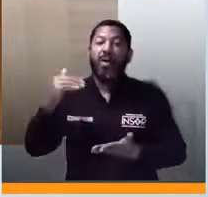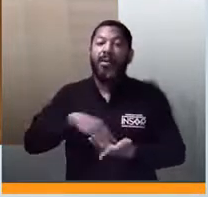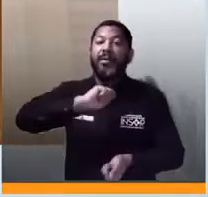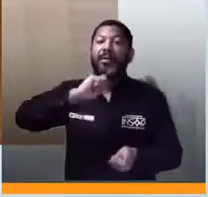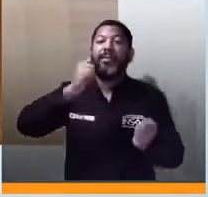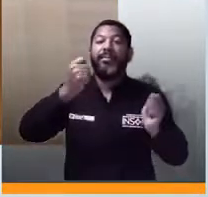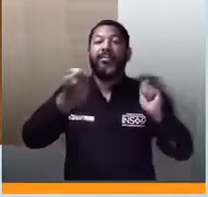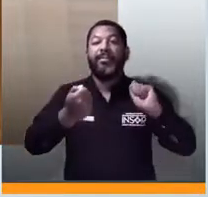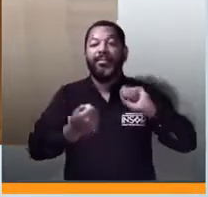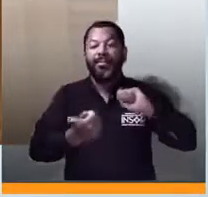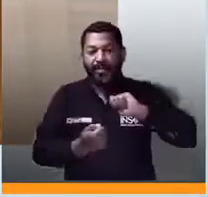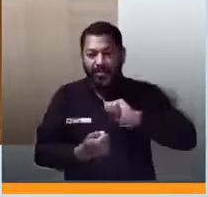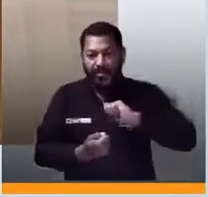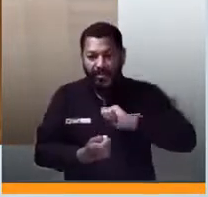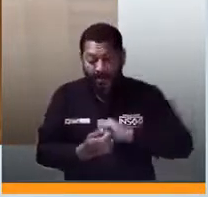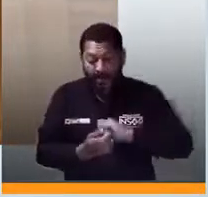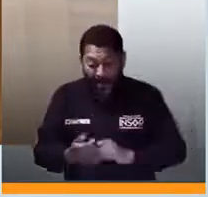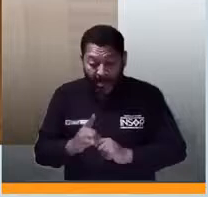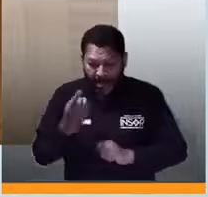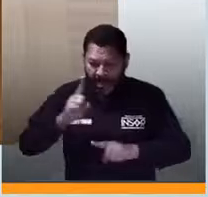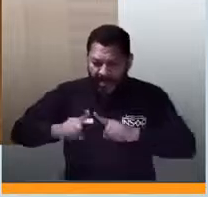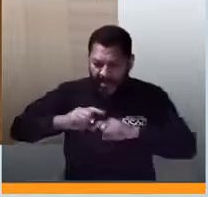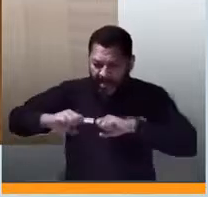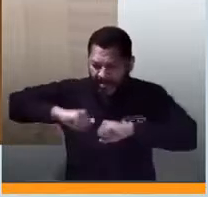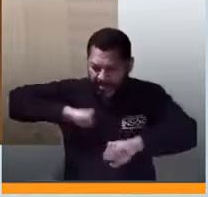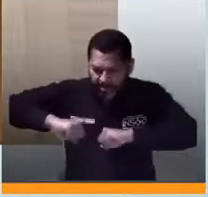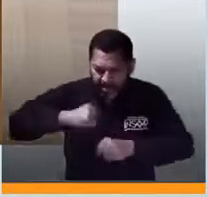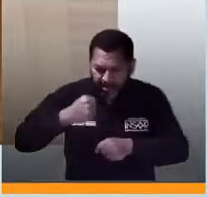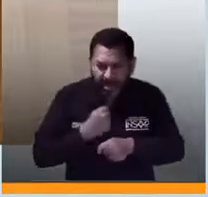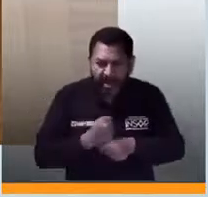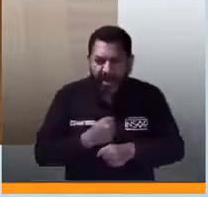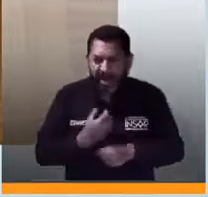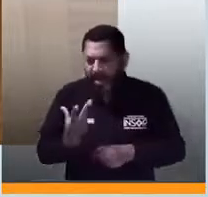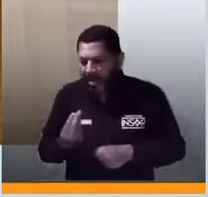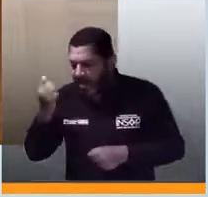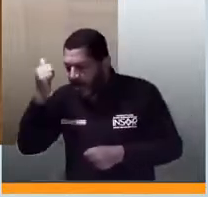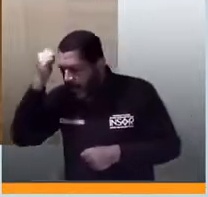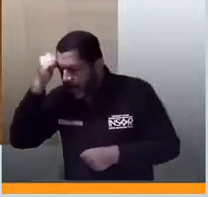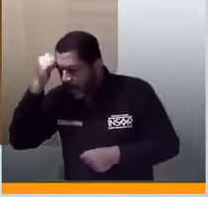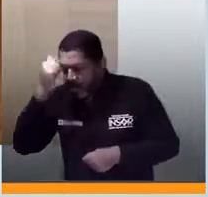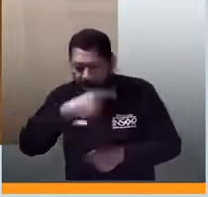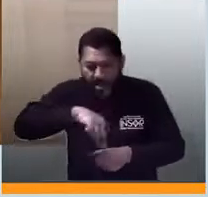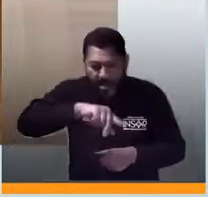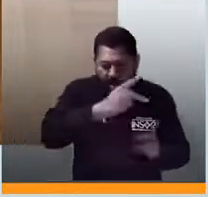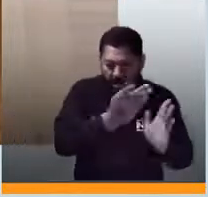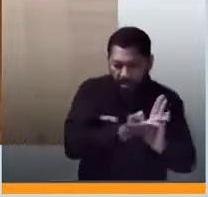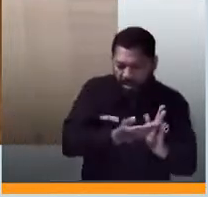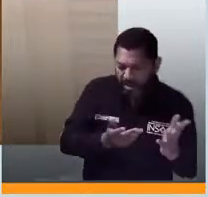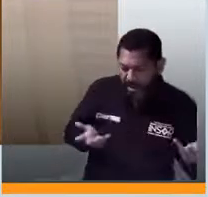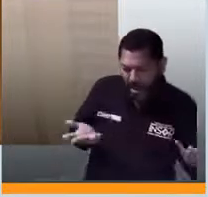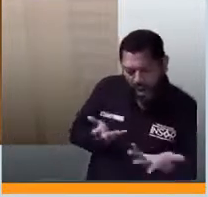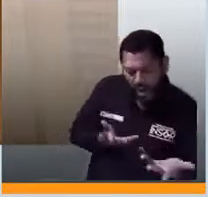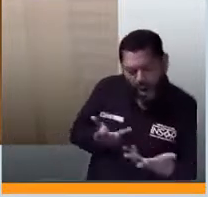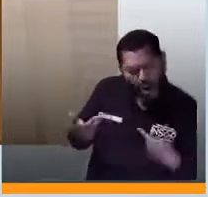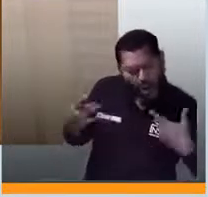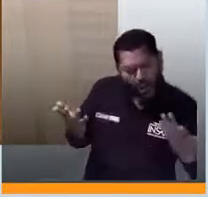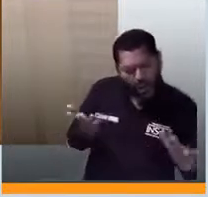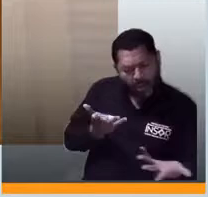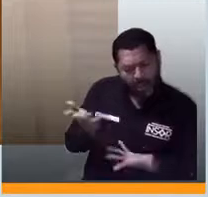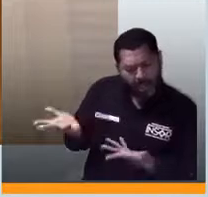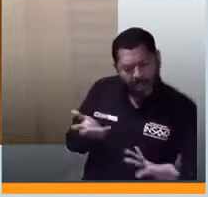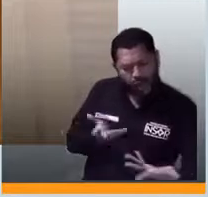que ha sido las dinámicas entre los docentes y los estudiantes, que la universidad se